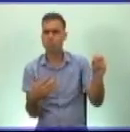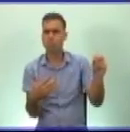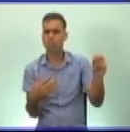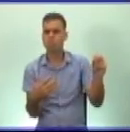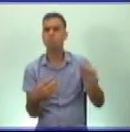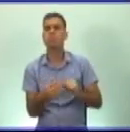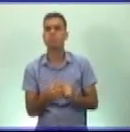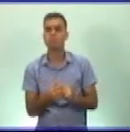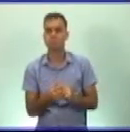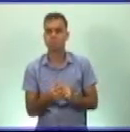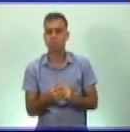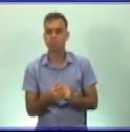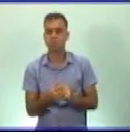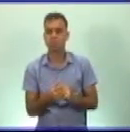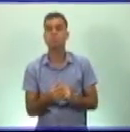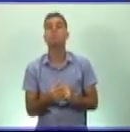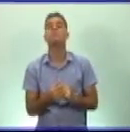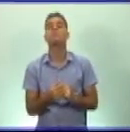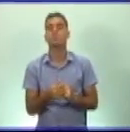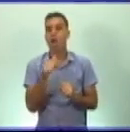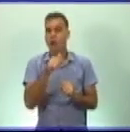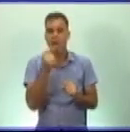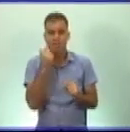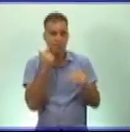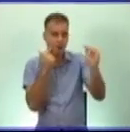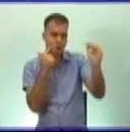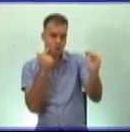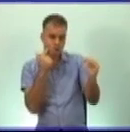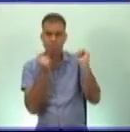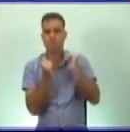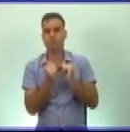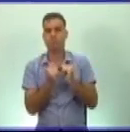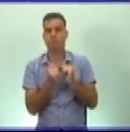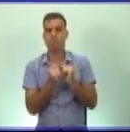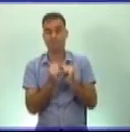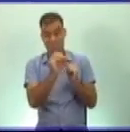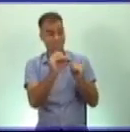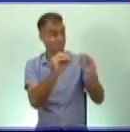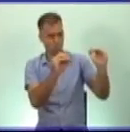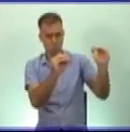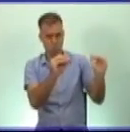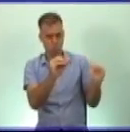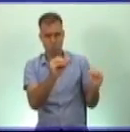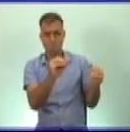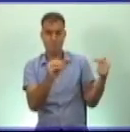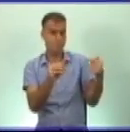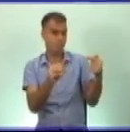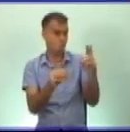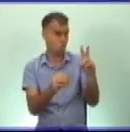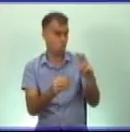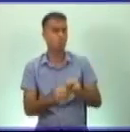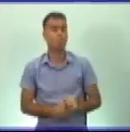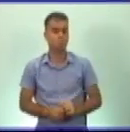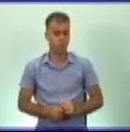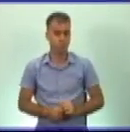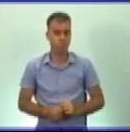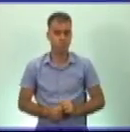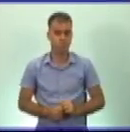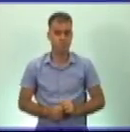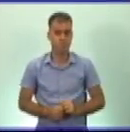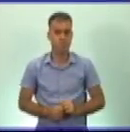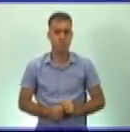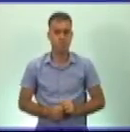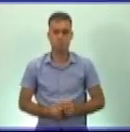En este caso, disminuye. Ahora bien, ustedes se estarán preguntando, ¿por qué aumenta el número de oxidación o por